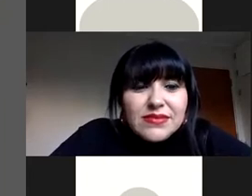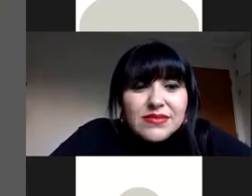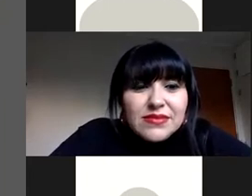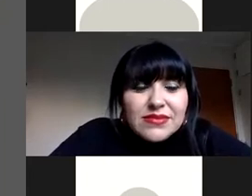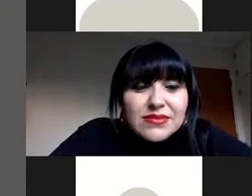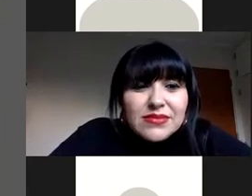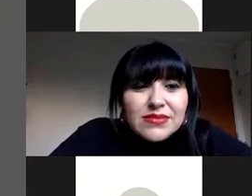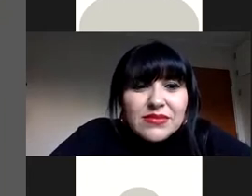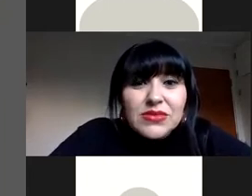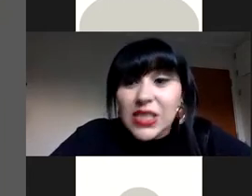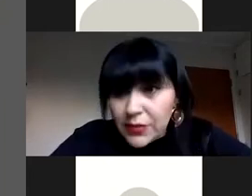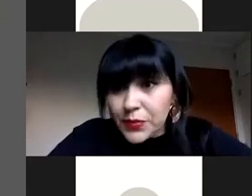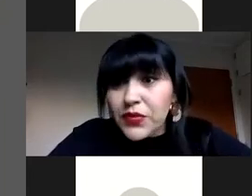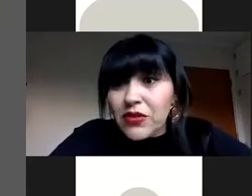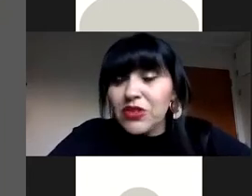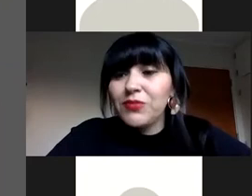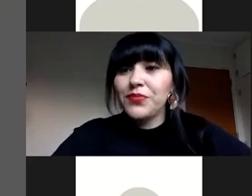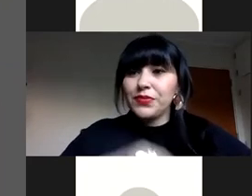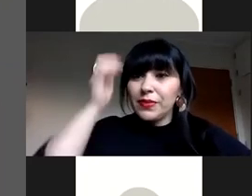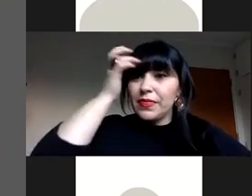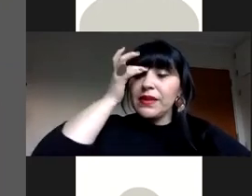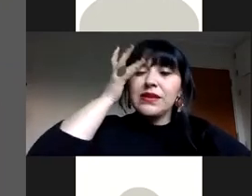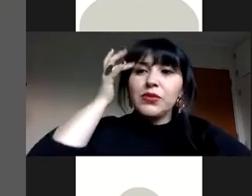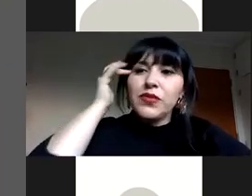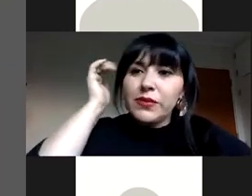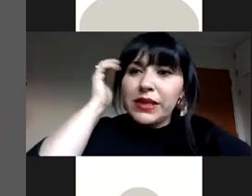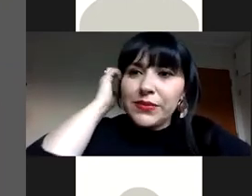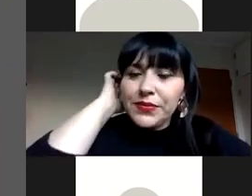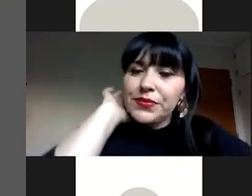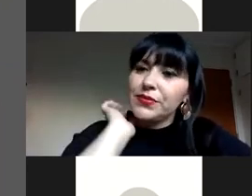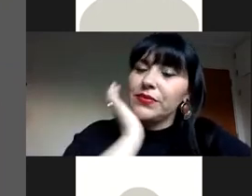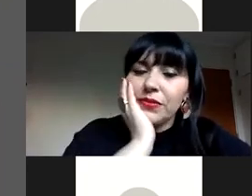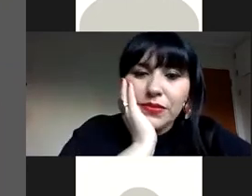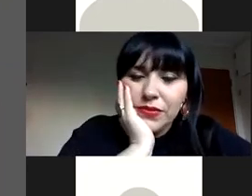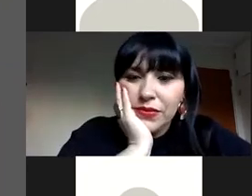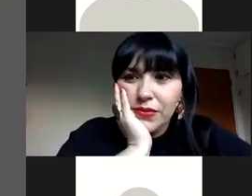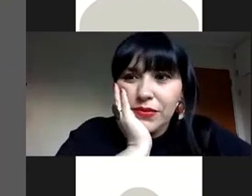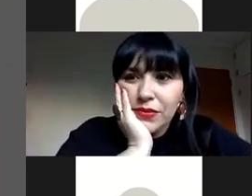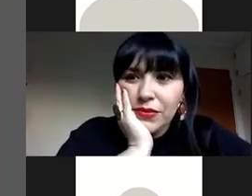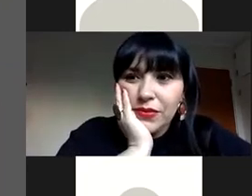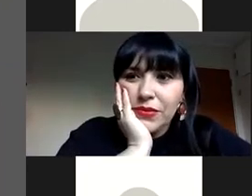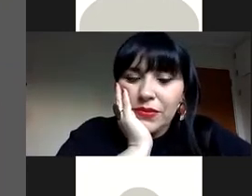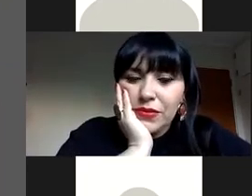Claro, te comento lo que están diciendo, sí, ¿no?, a través del chat. Por favor, Mari. Mira,